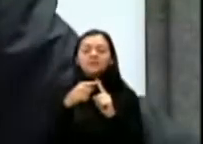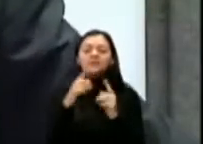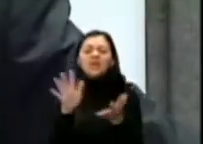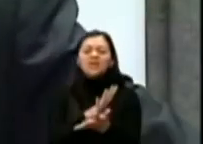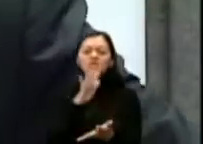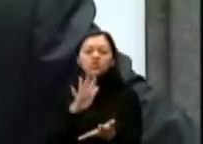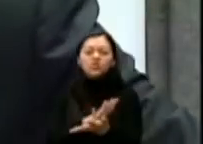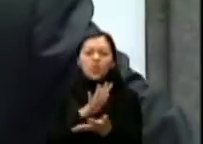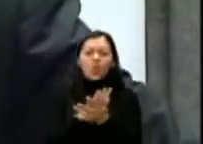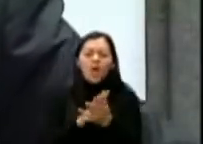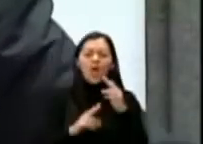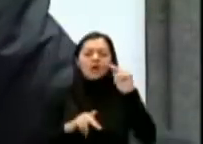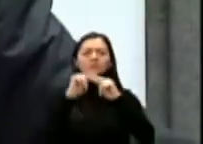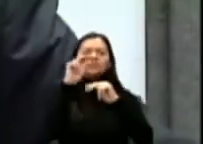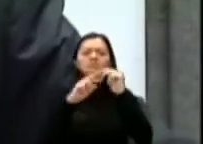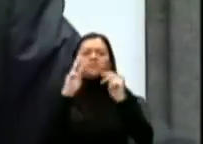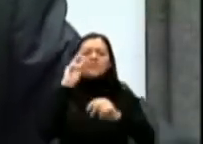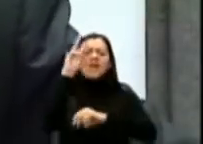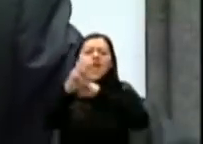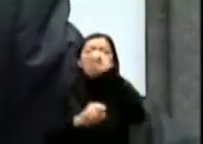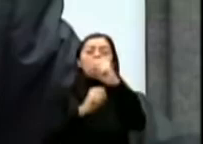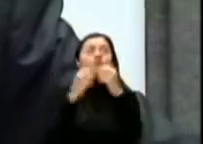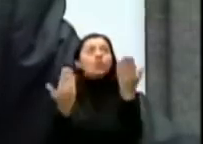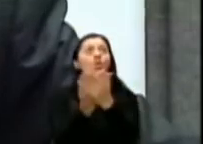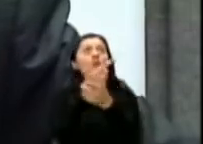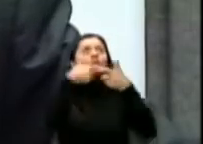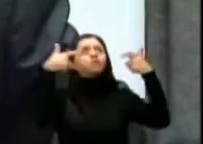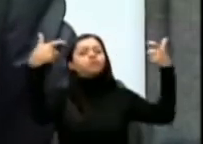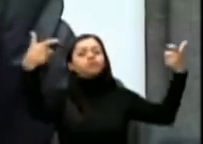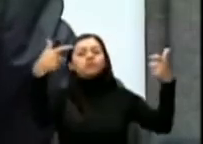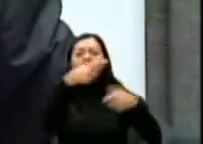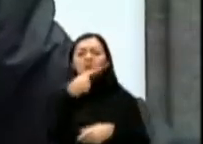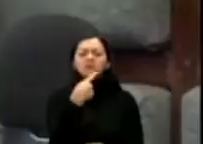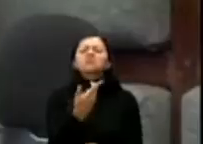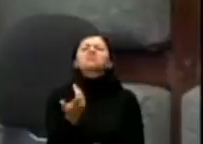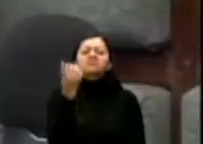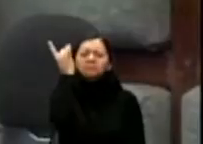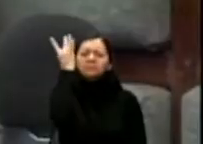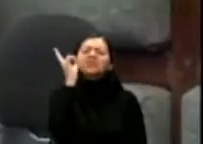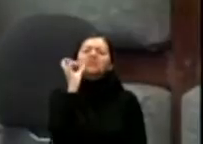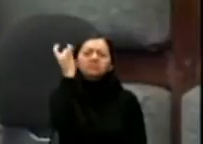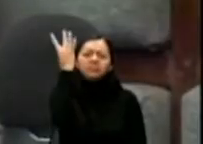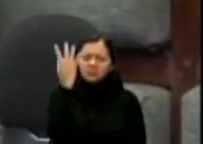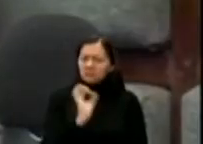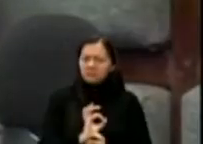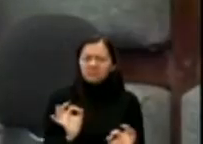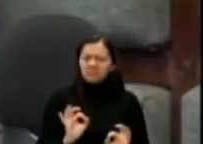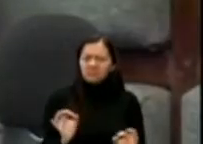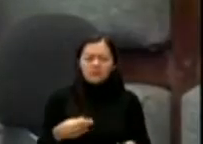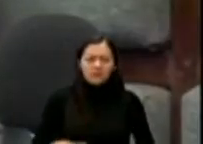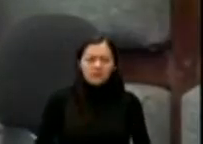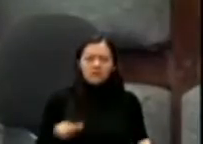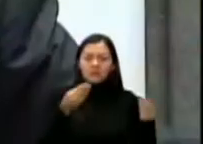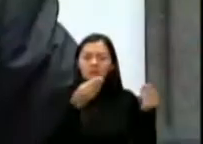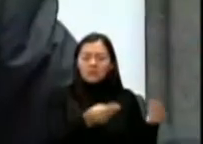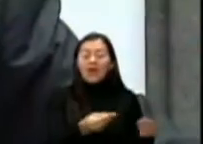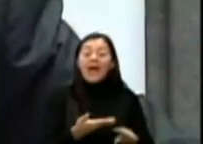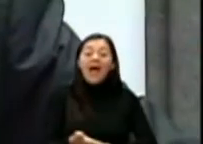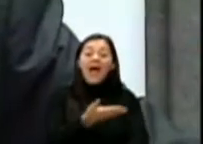hace muchos años al presidente cuando fui usted sabe que fui ministro de sectores estratégicos por eso mi compromiso con la amazonía